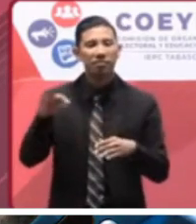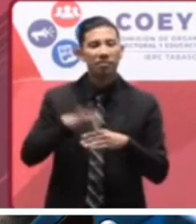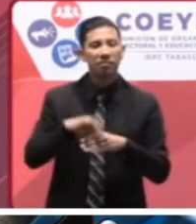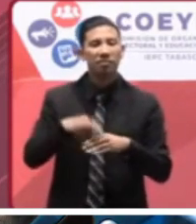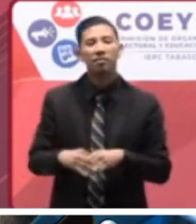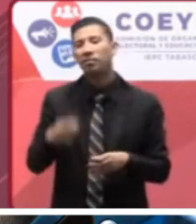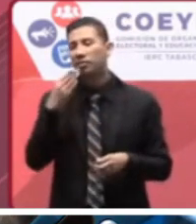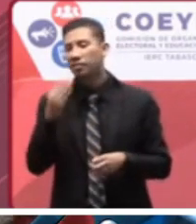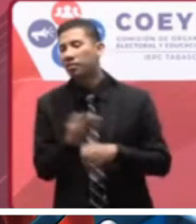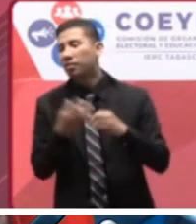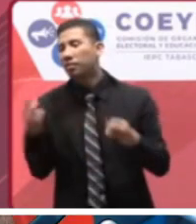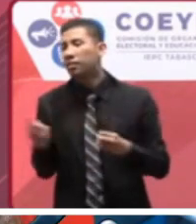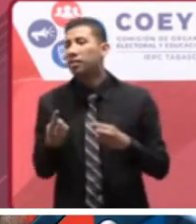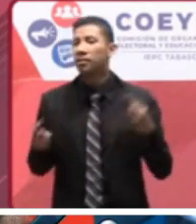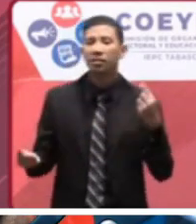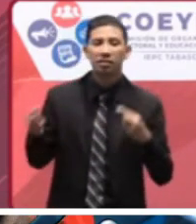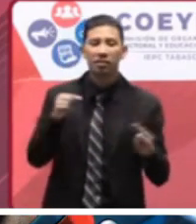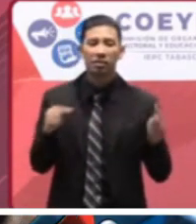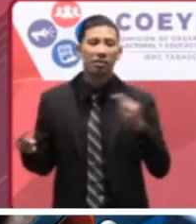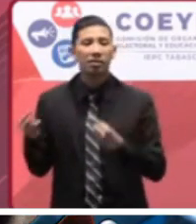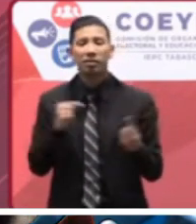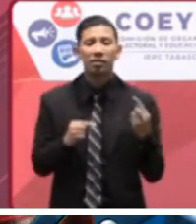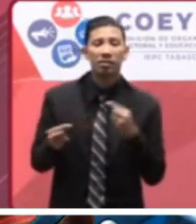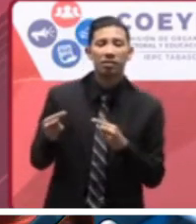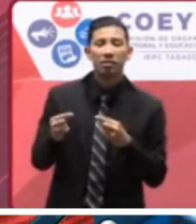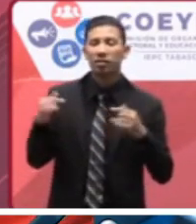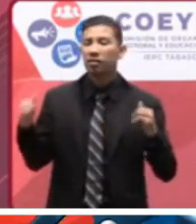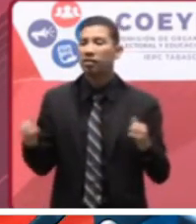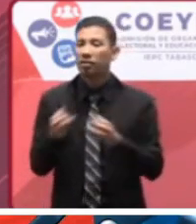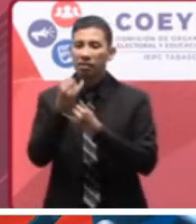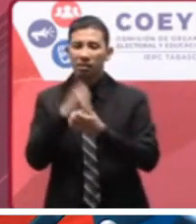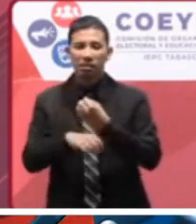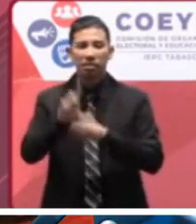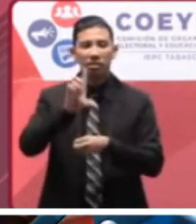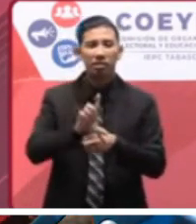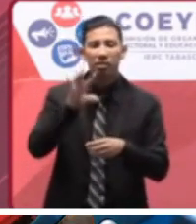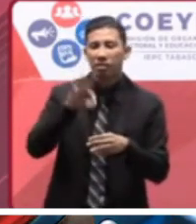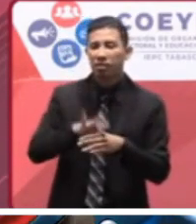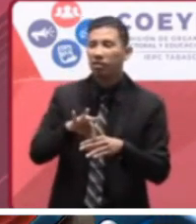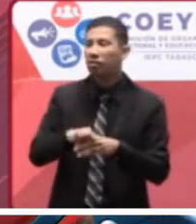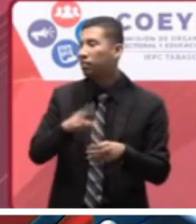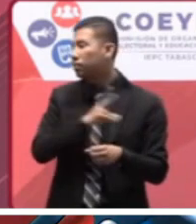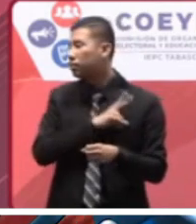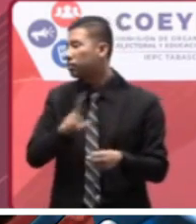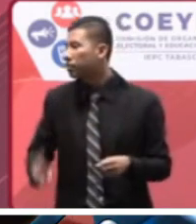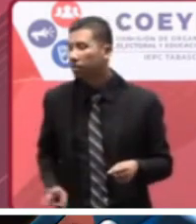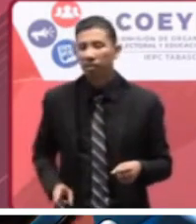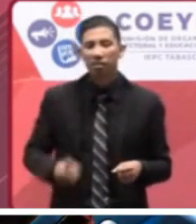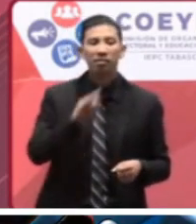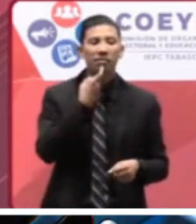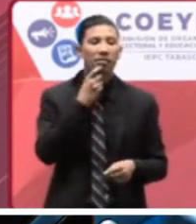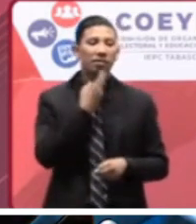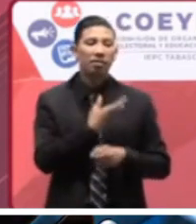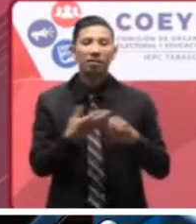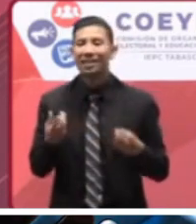bueno, la polémica que ha surgido entre el Instituto Nacional Electoral y con el presidente de la República, y lo que